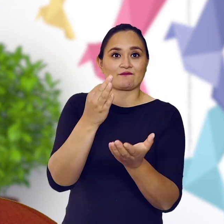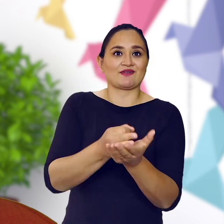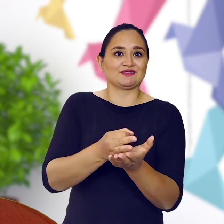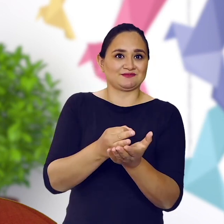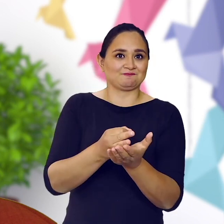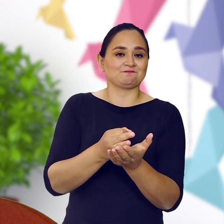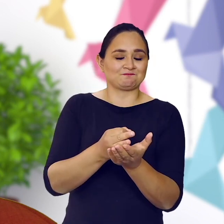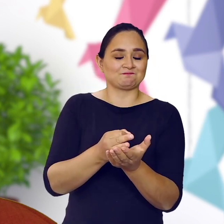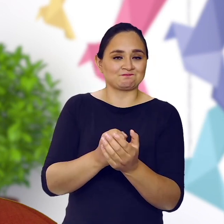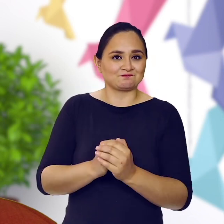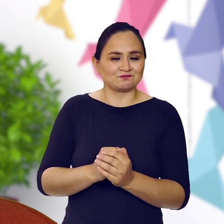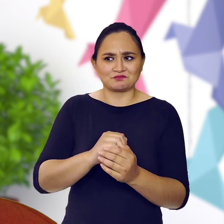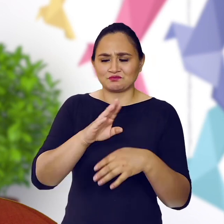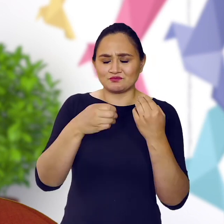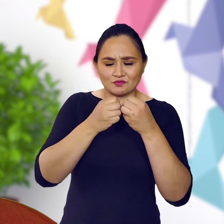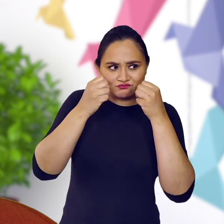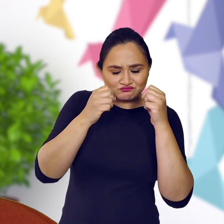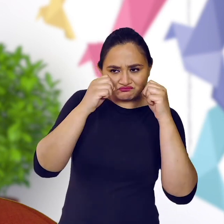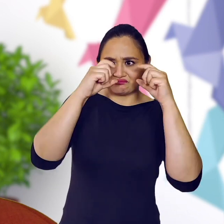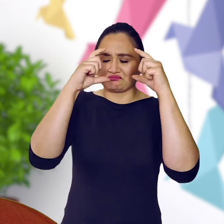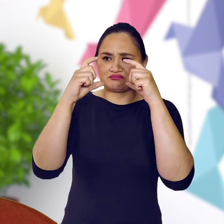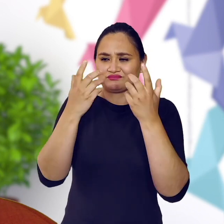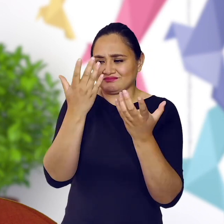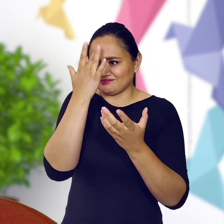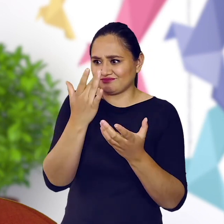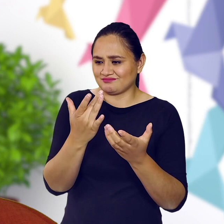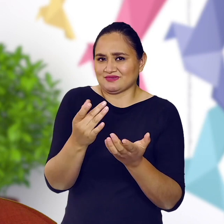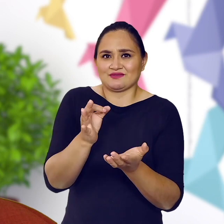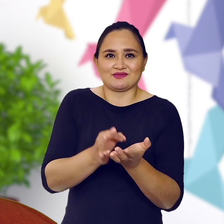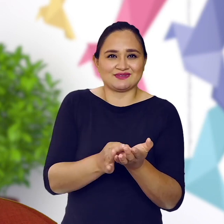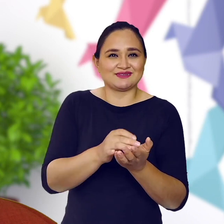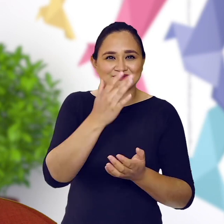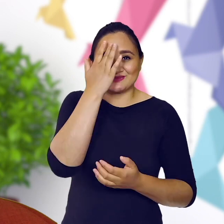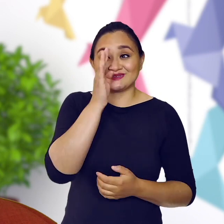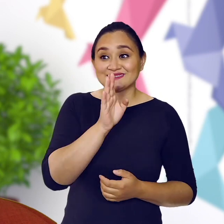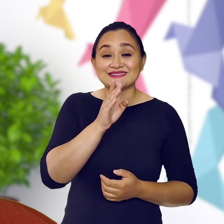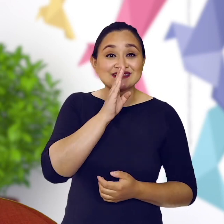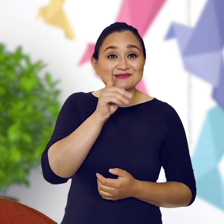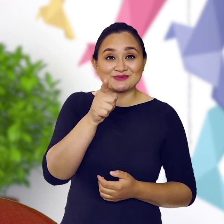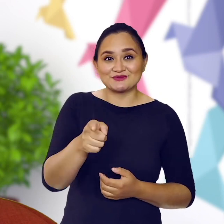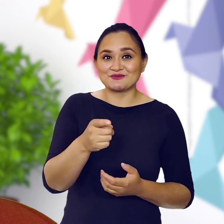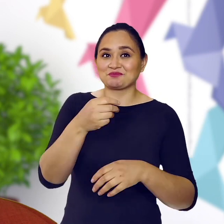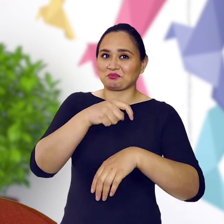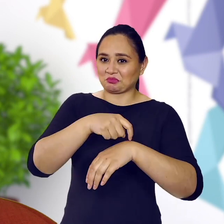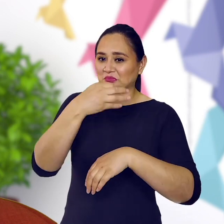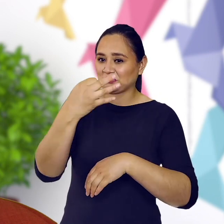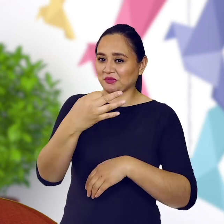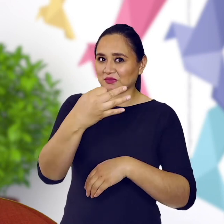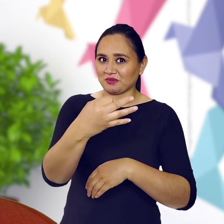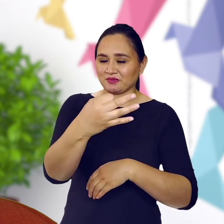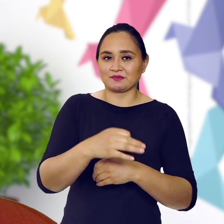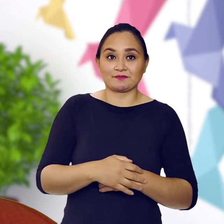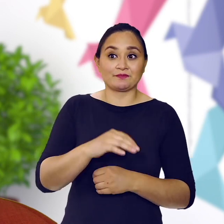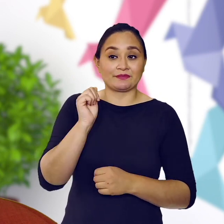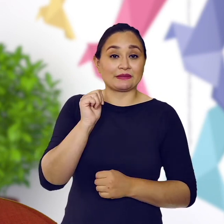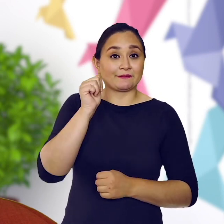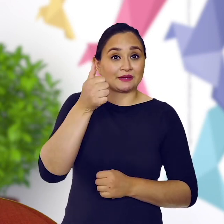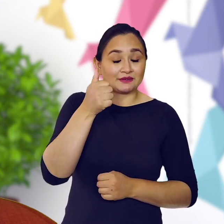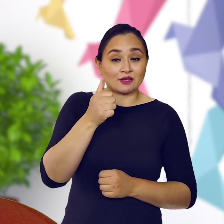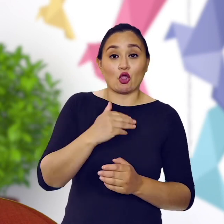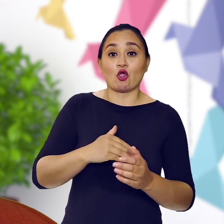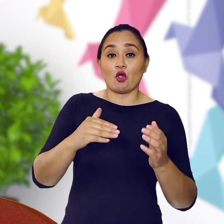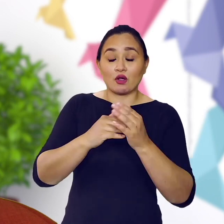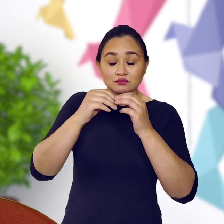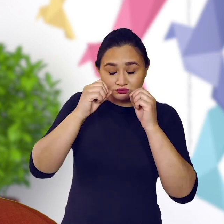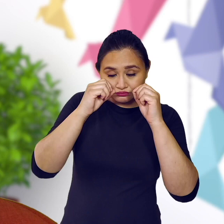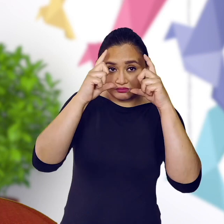faltó, lo cual sorprendió a todos, ya que había tenido siempre una asistencia intachable. Al día siguiente, la